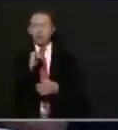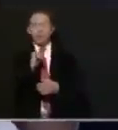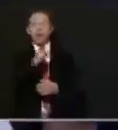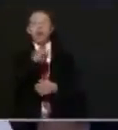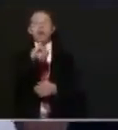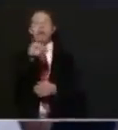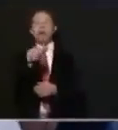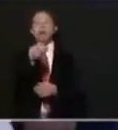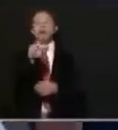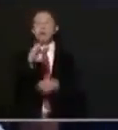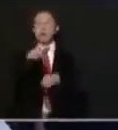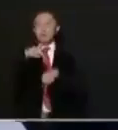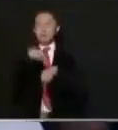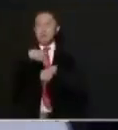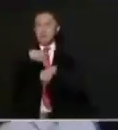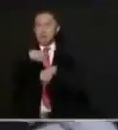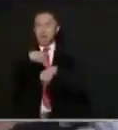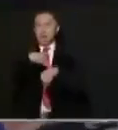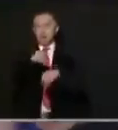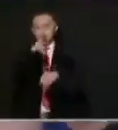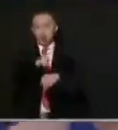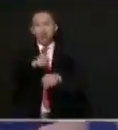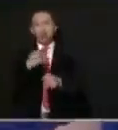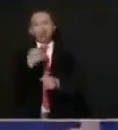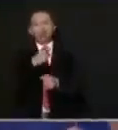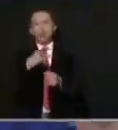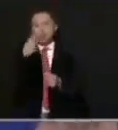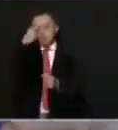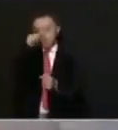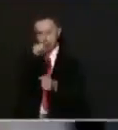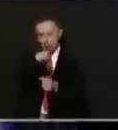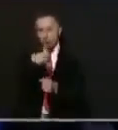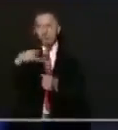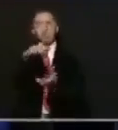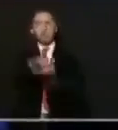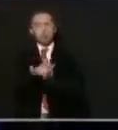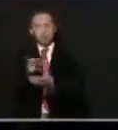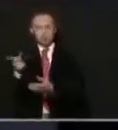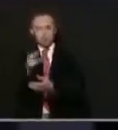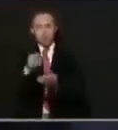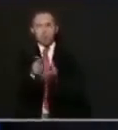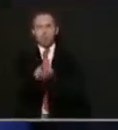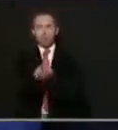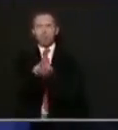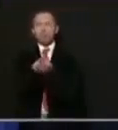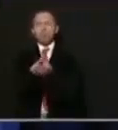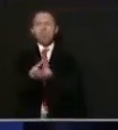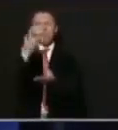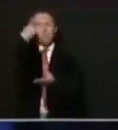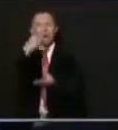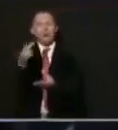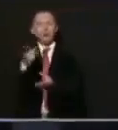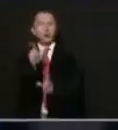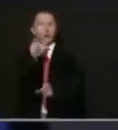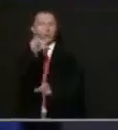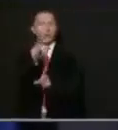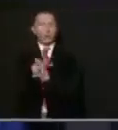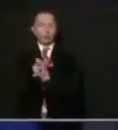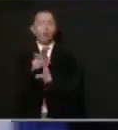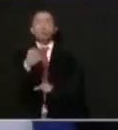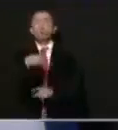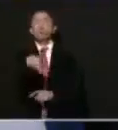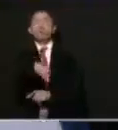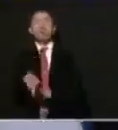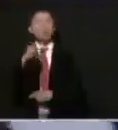de jade a él y a su esposa. Ajá. Para que también estén protegidos, ¿no? De y acuerdo. Y esto pues es muy importante en la cosmovisión de los pueblos indígenas. Es